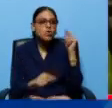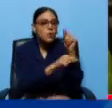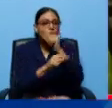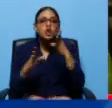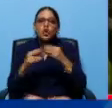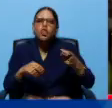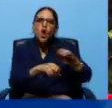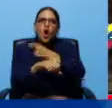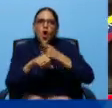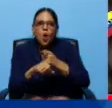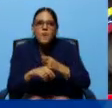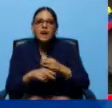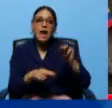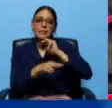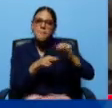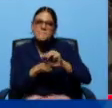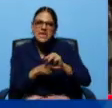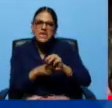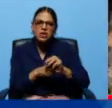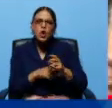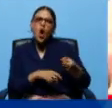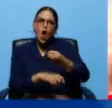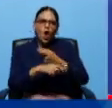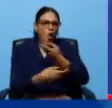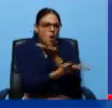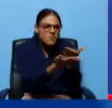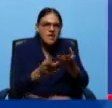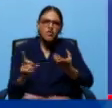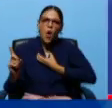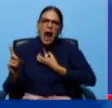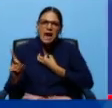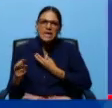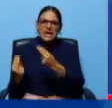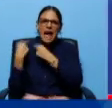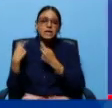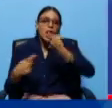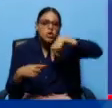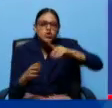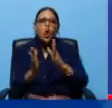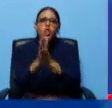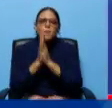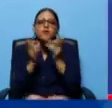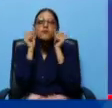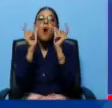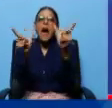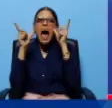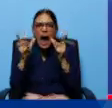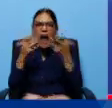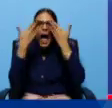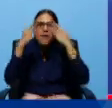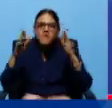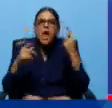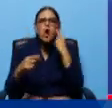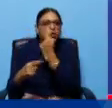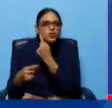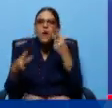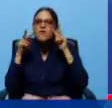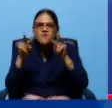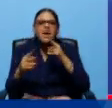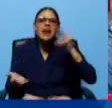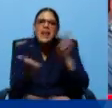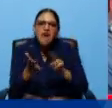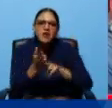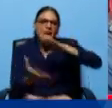gobernantes, ministros, gobernadores, alcaldes, abran bien los ojos para que vean la realidad, para que vean